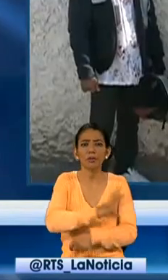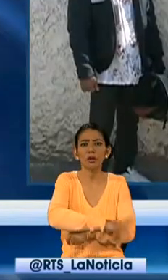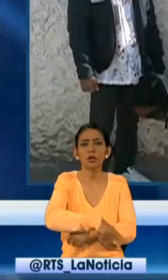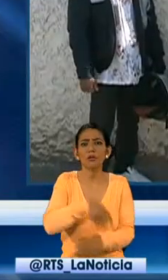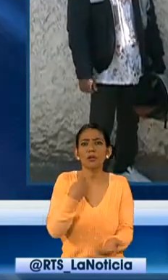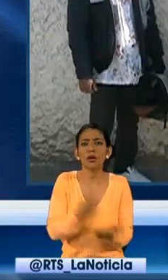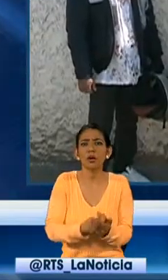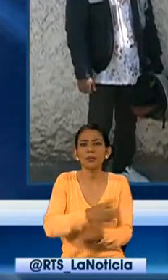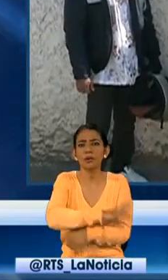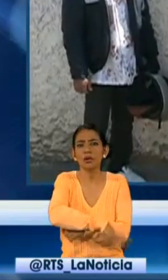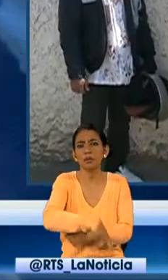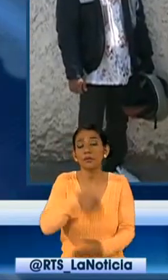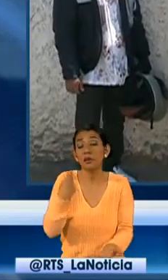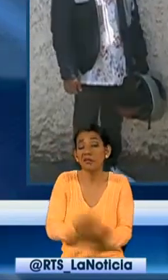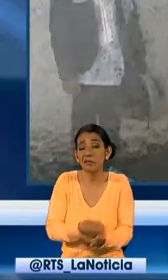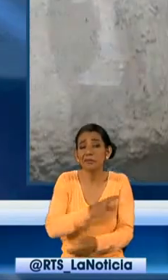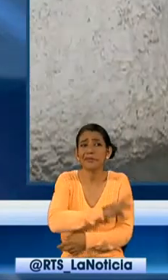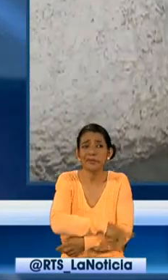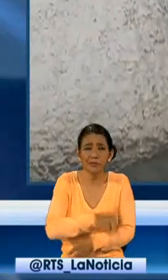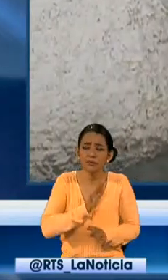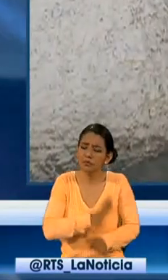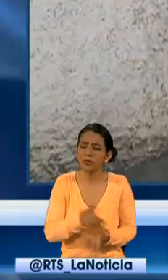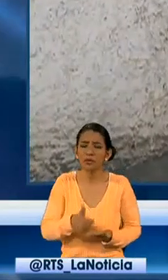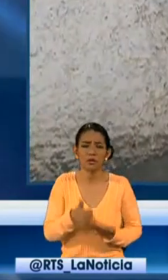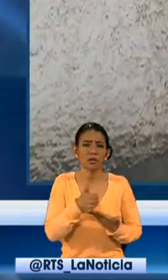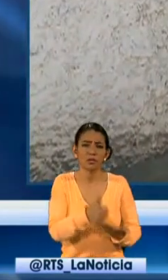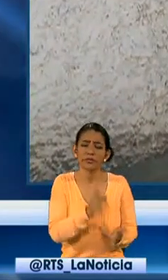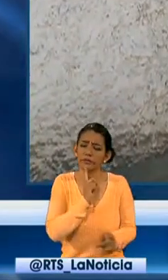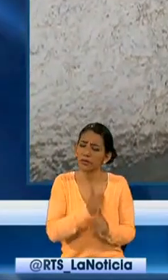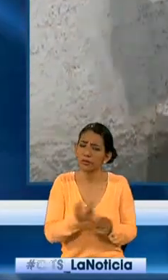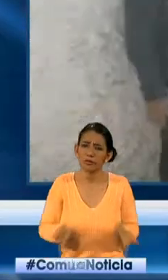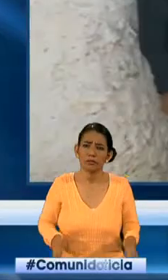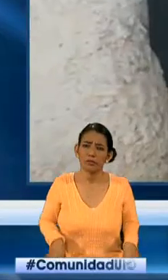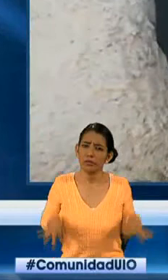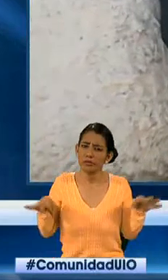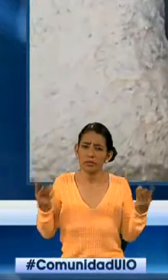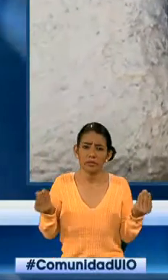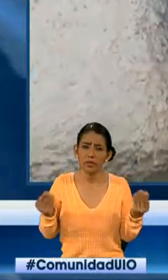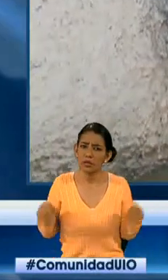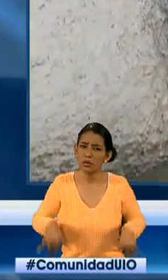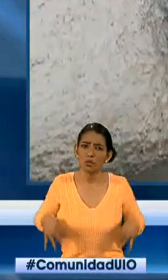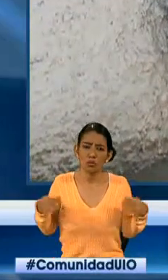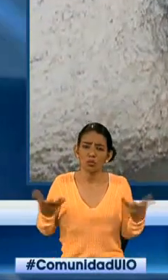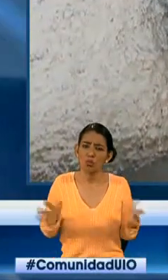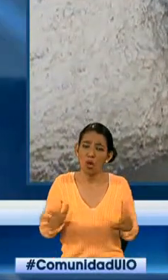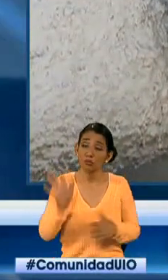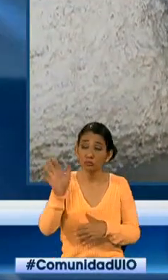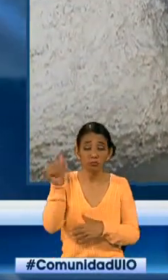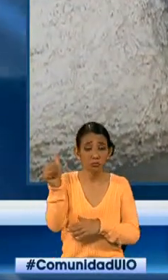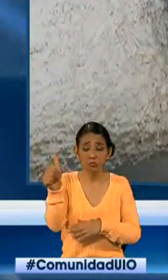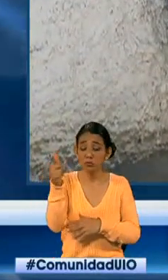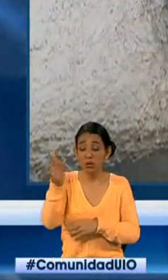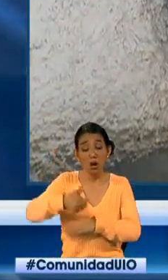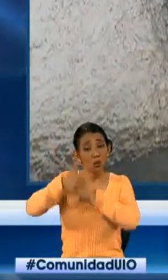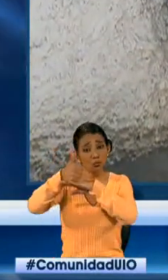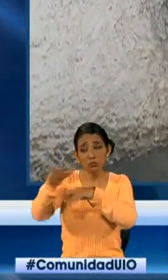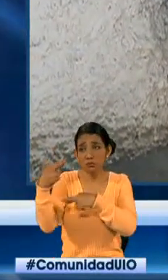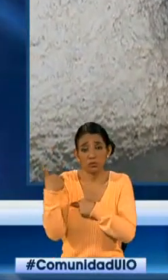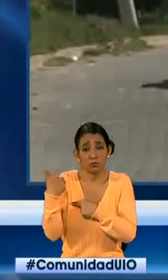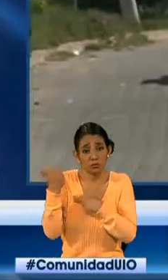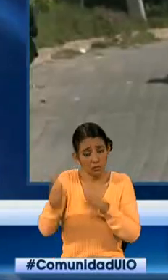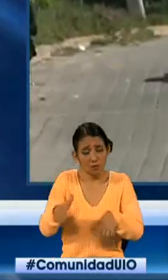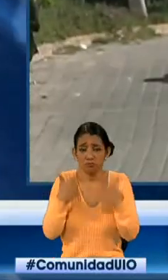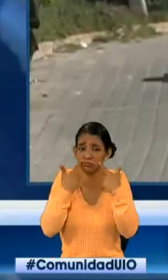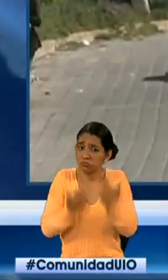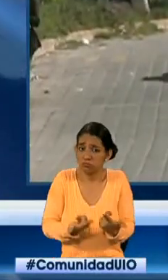compran, roban. Entonces hay que ayudarles porque escasea esto, esa es la verdad. Está en sus manos, autoridades, estaremos pendientes y